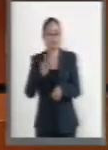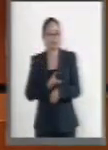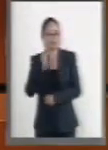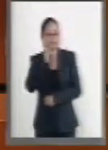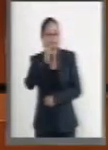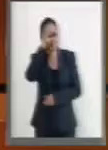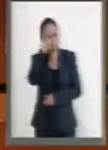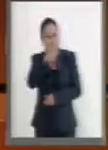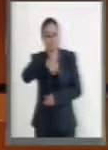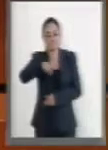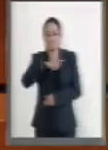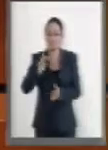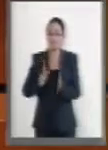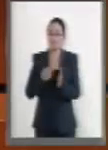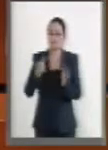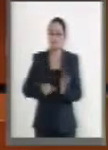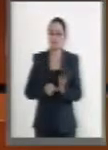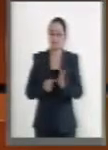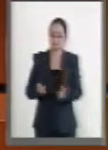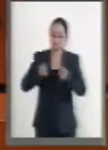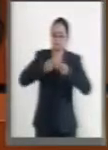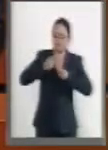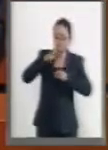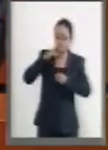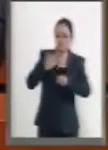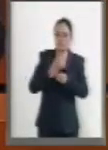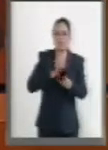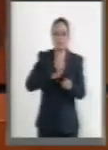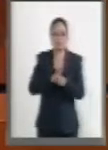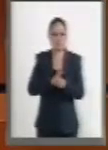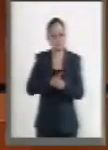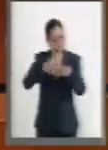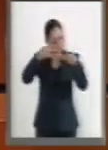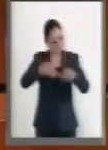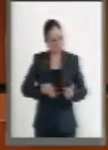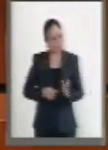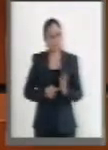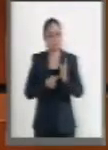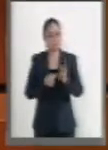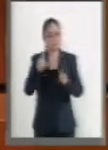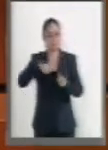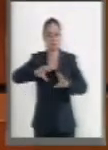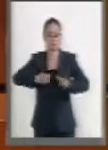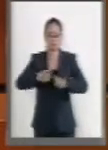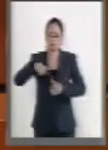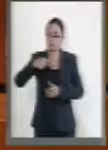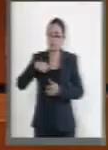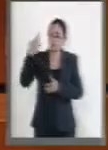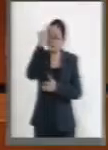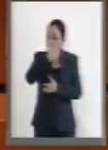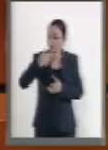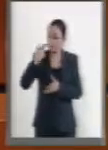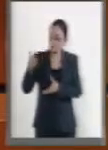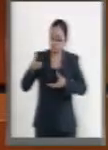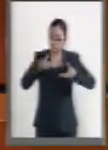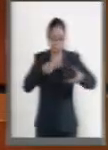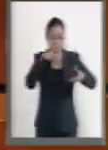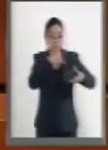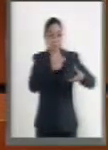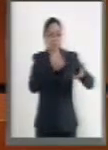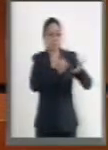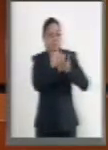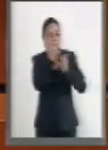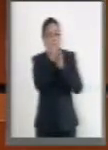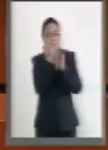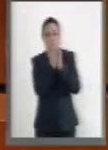República nuevamente asumimos nuestra responsabilidad de manera plena como Cámara Revisora al aprobar los dictámenes